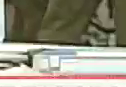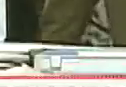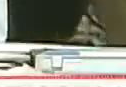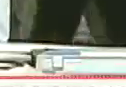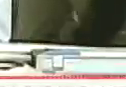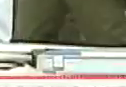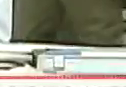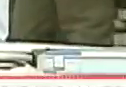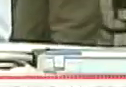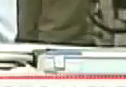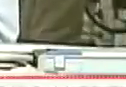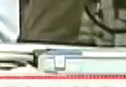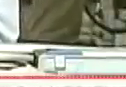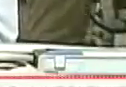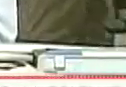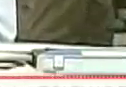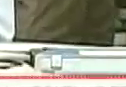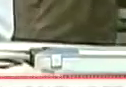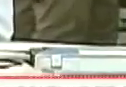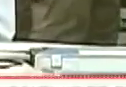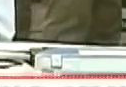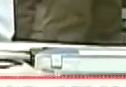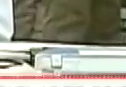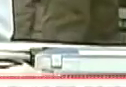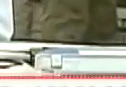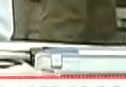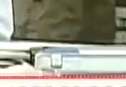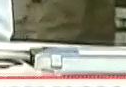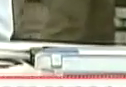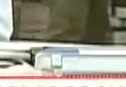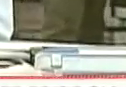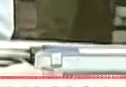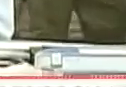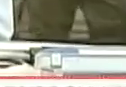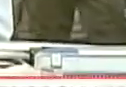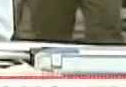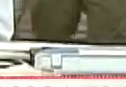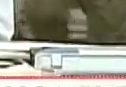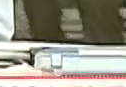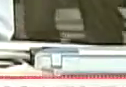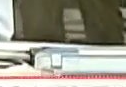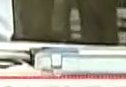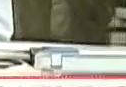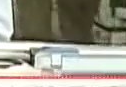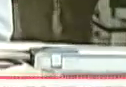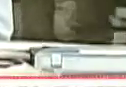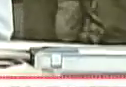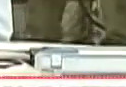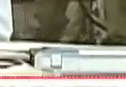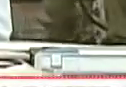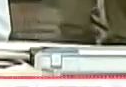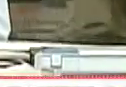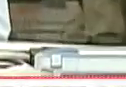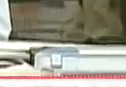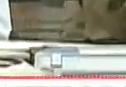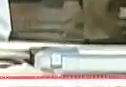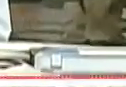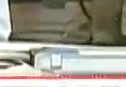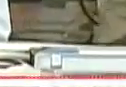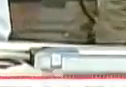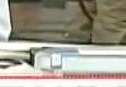en el mismo a esta empresa editorial editorial prima